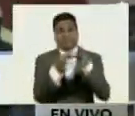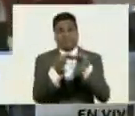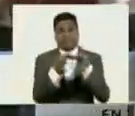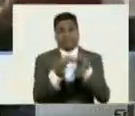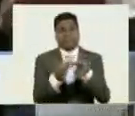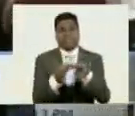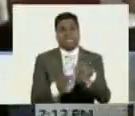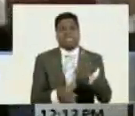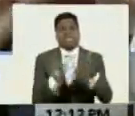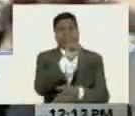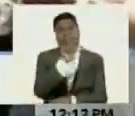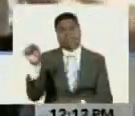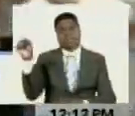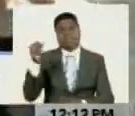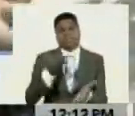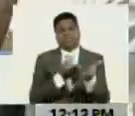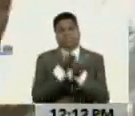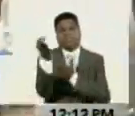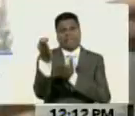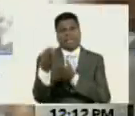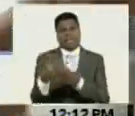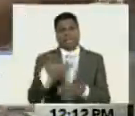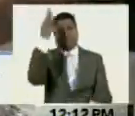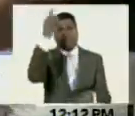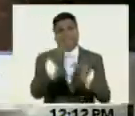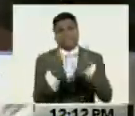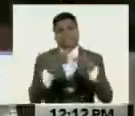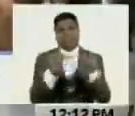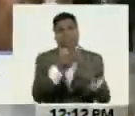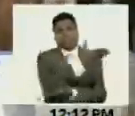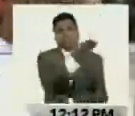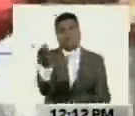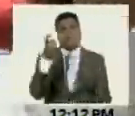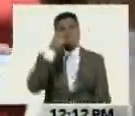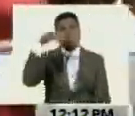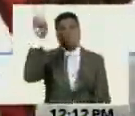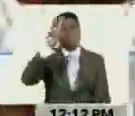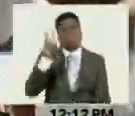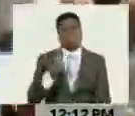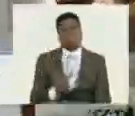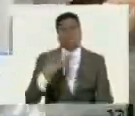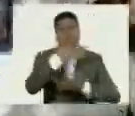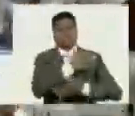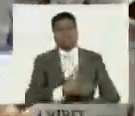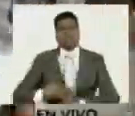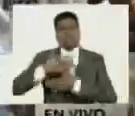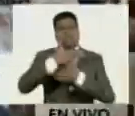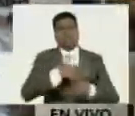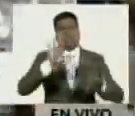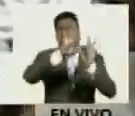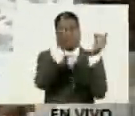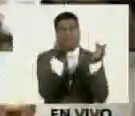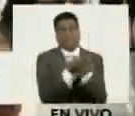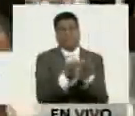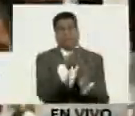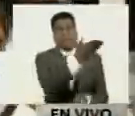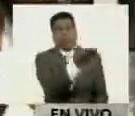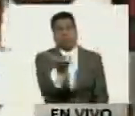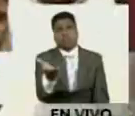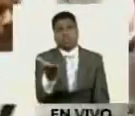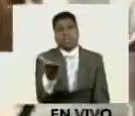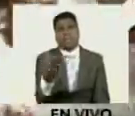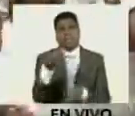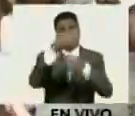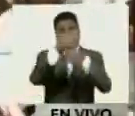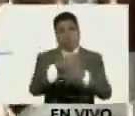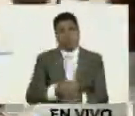de lealtad. Semana Santa de soberanía. Este es el pueblo venezolano que disfruta en familia. Ustedes van a